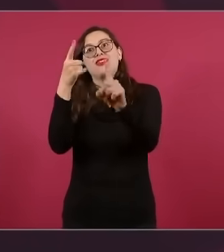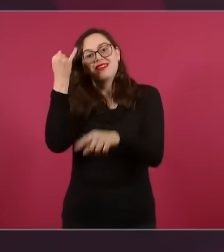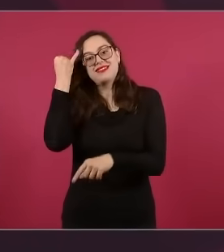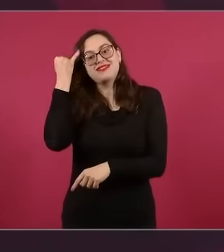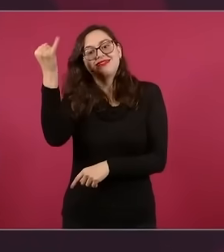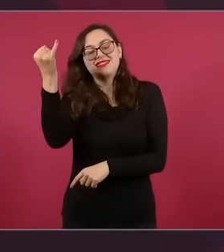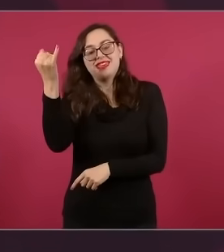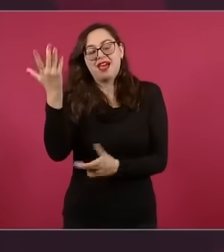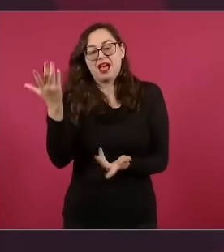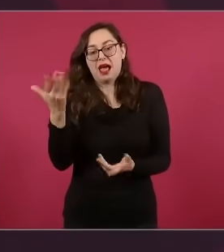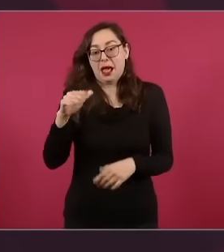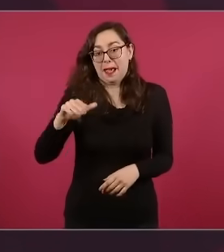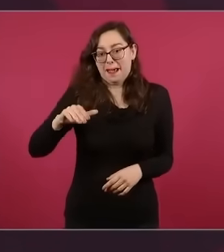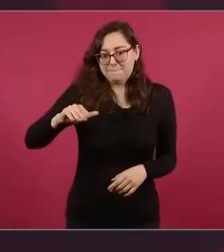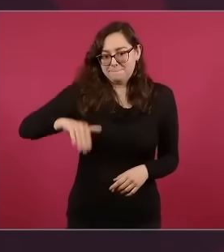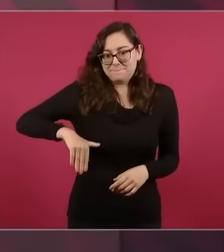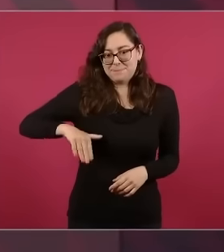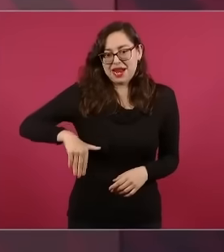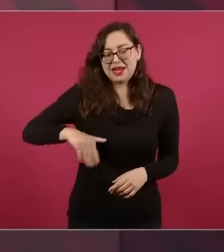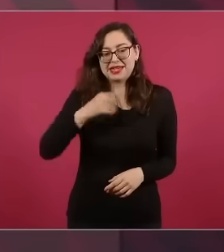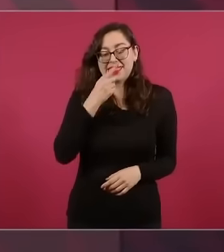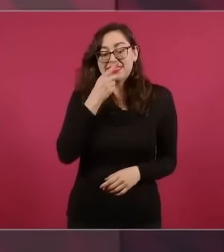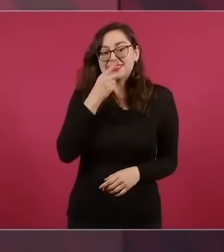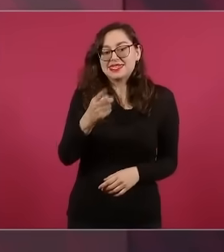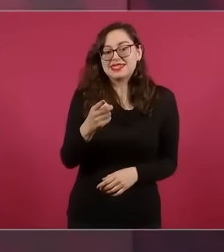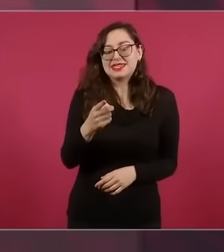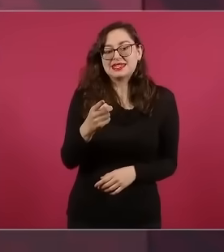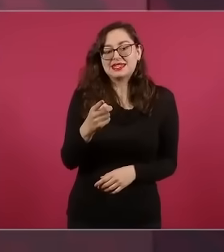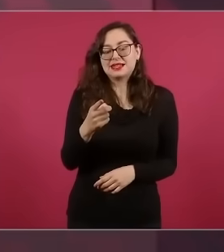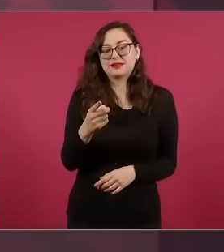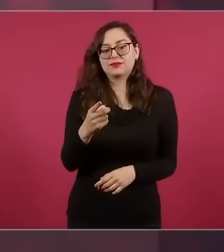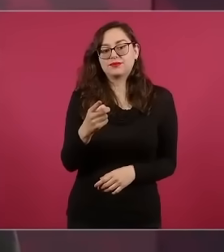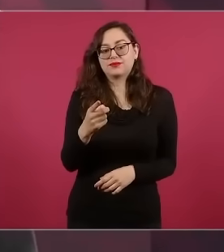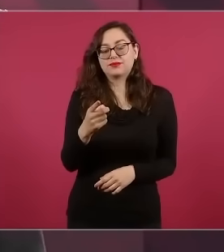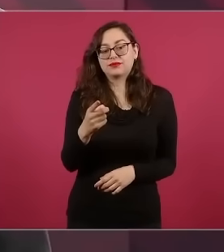Hablábamos hace un momento de que no tiene por qué haber